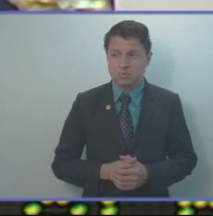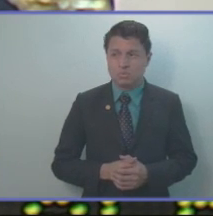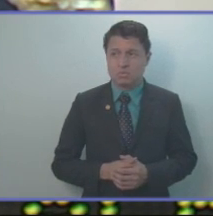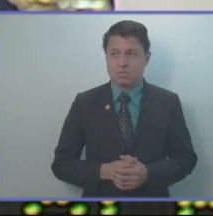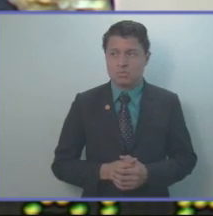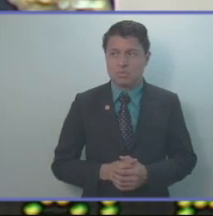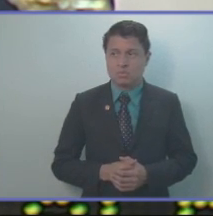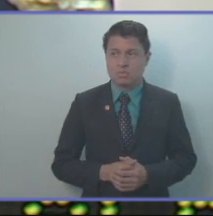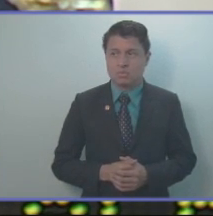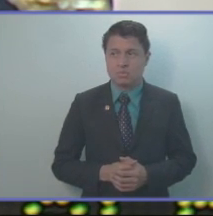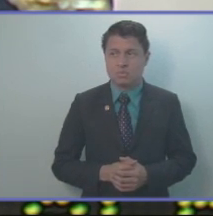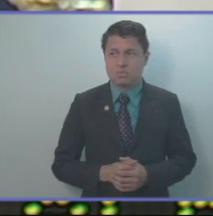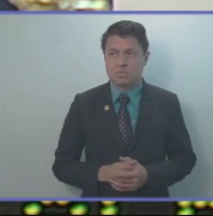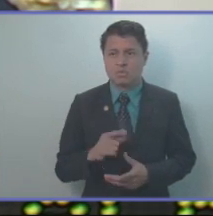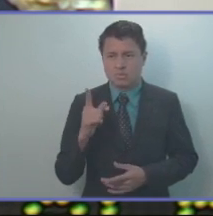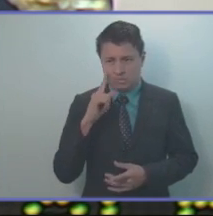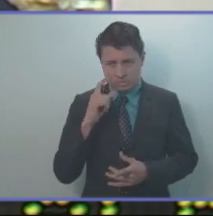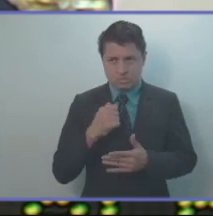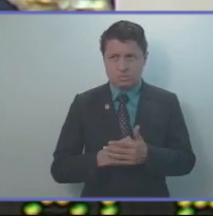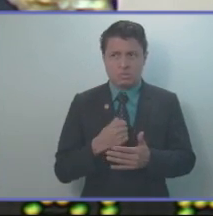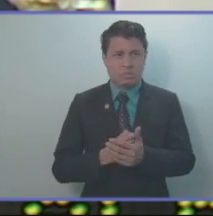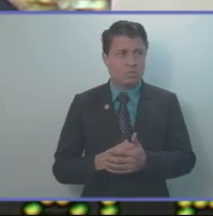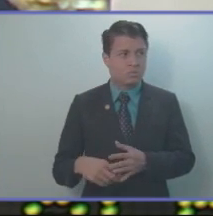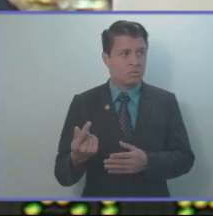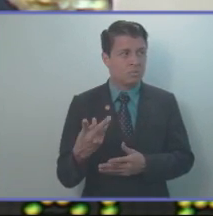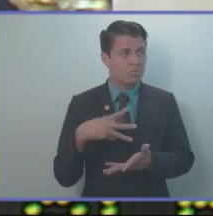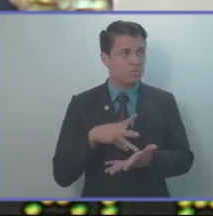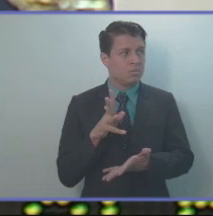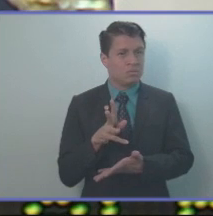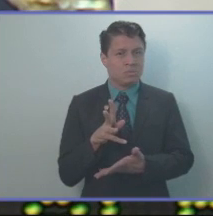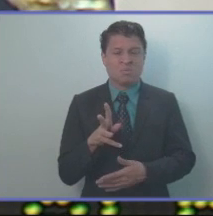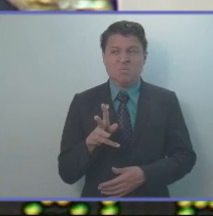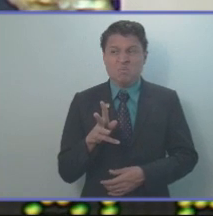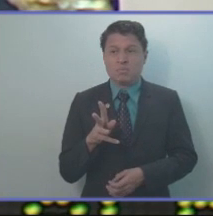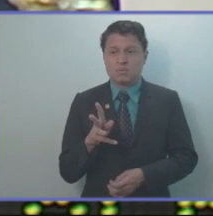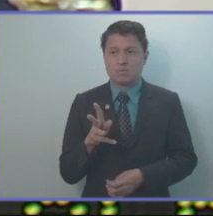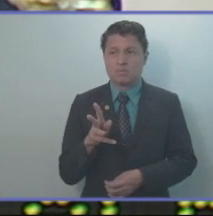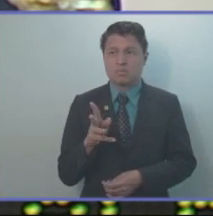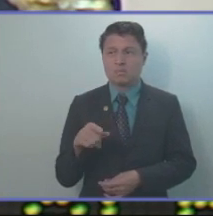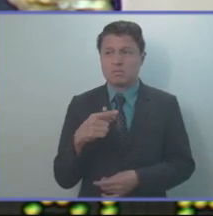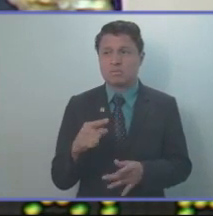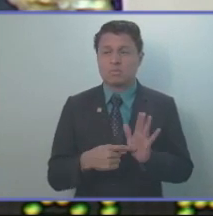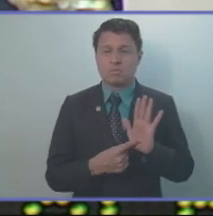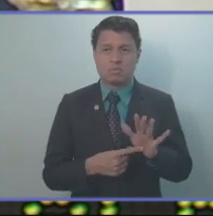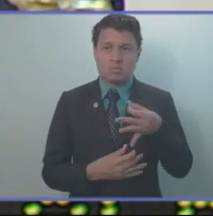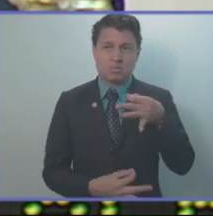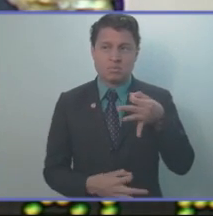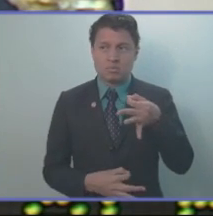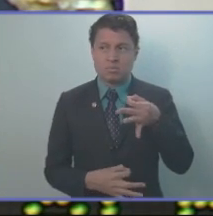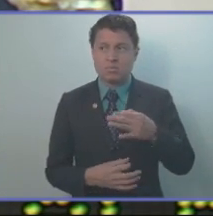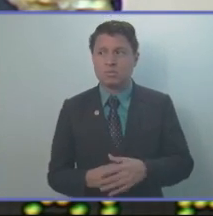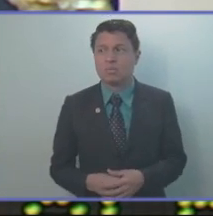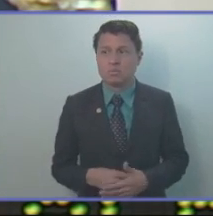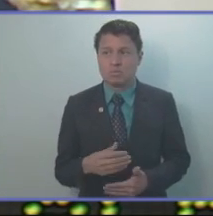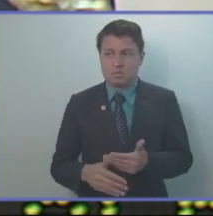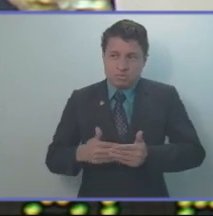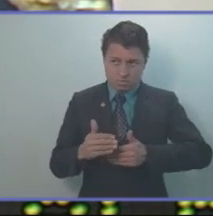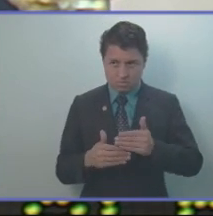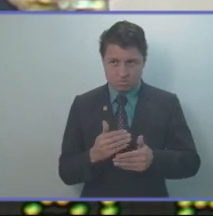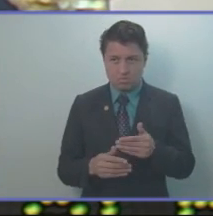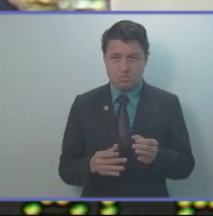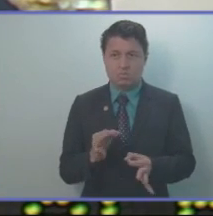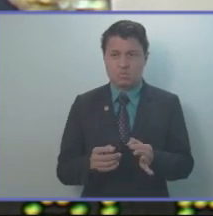hubo un abuso de los recursos públicos que lo ha declarado en un proceso